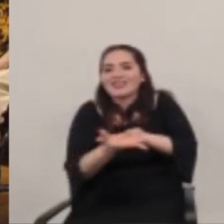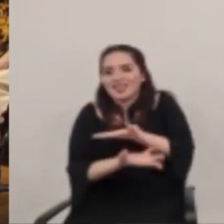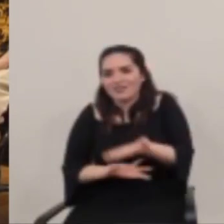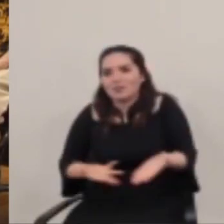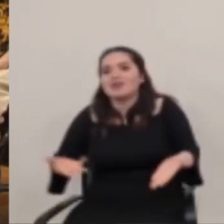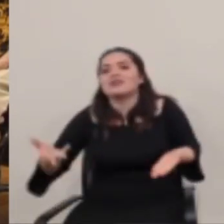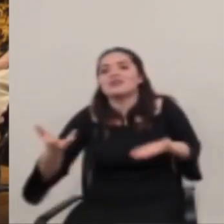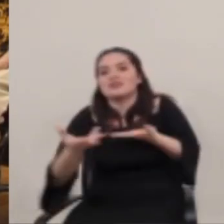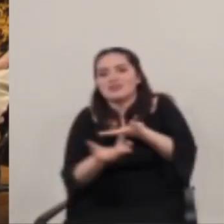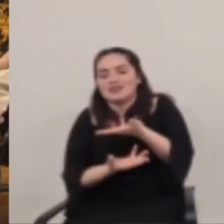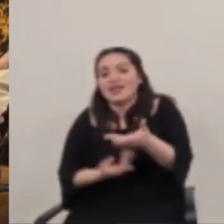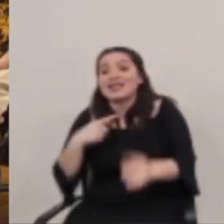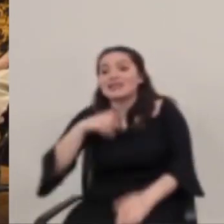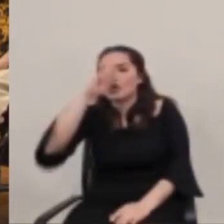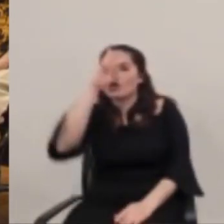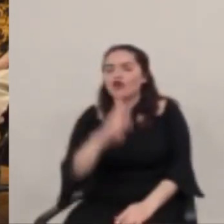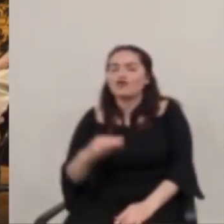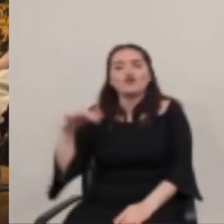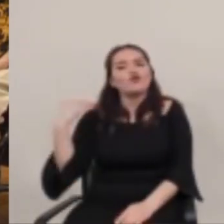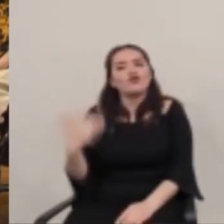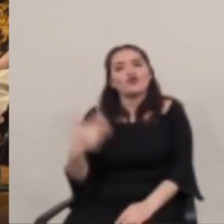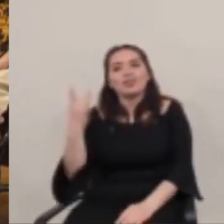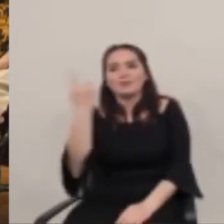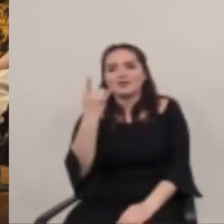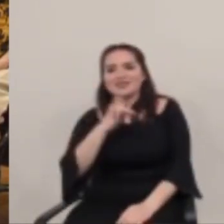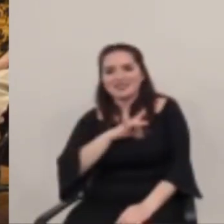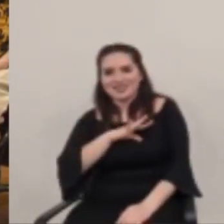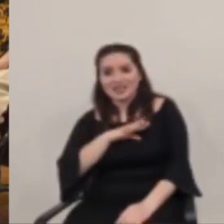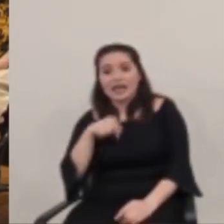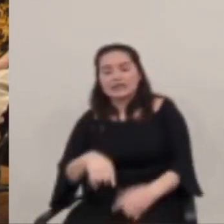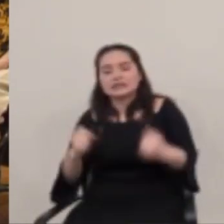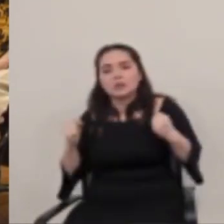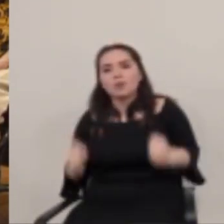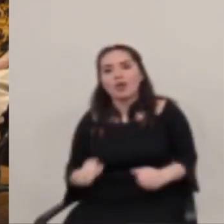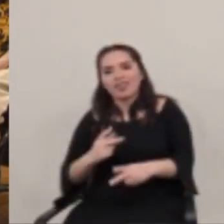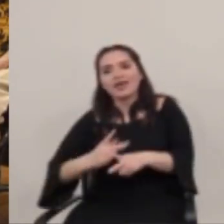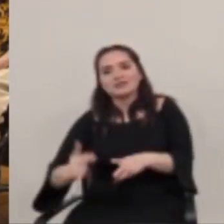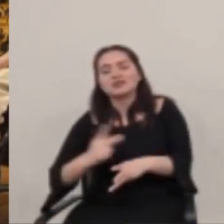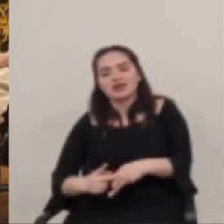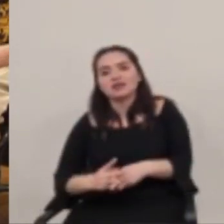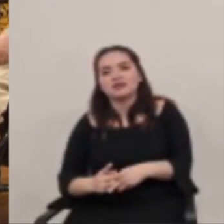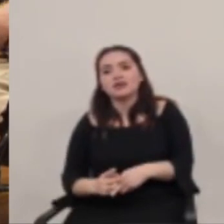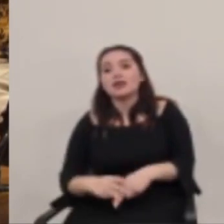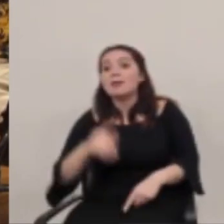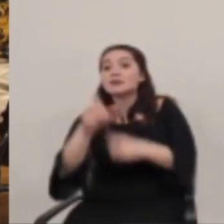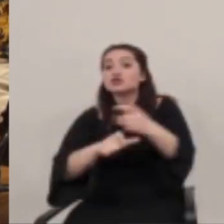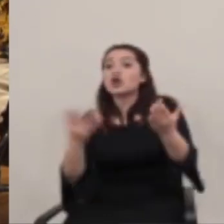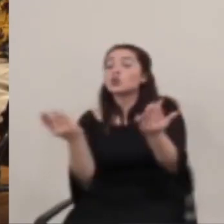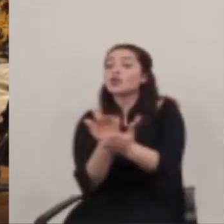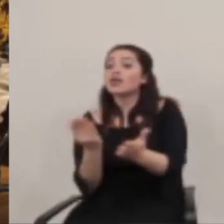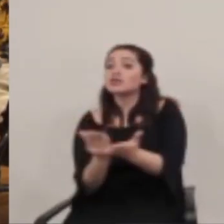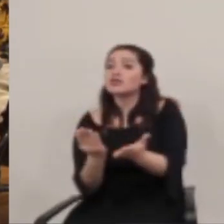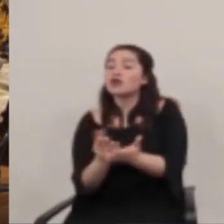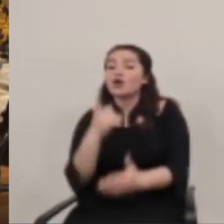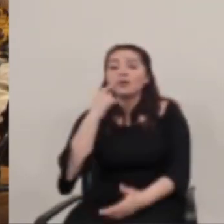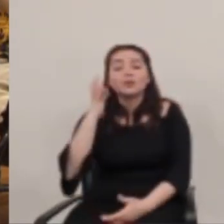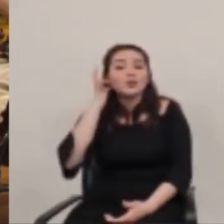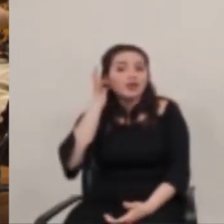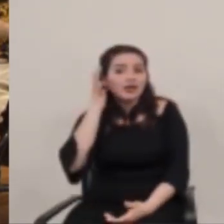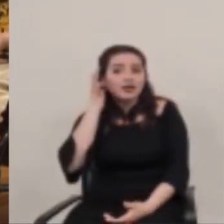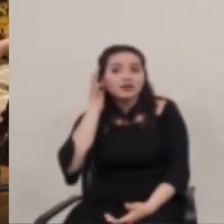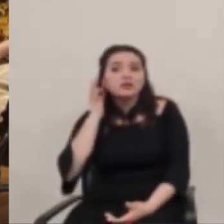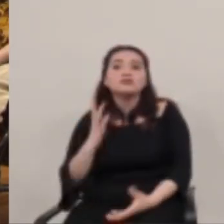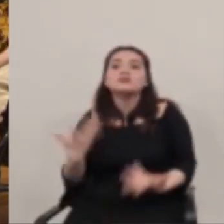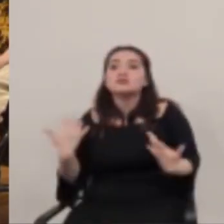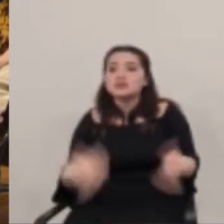también, y eso es un rol fundamental de la Universidad de Chile, que esto se puede hacer, que los estudiantes en primer lugar y las estudiantes en situación de discapacidad ya estamos